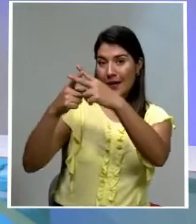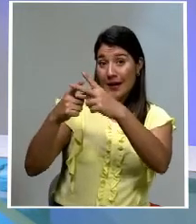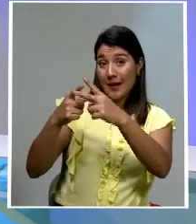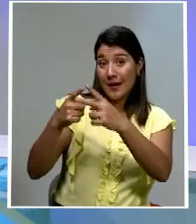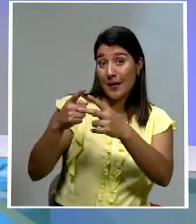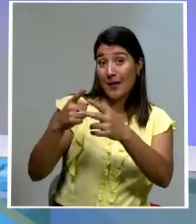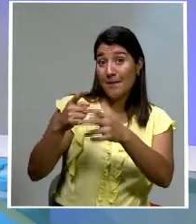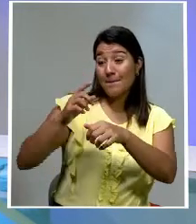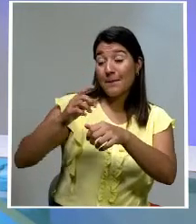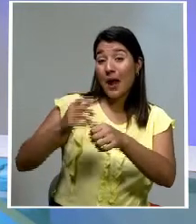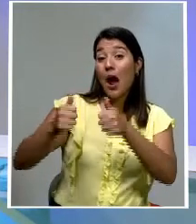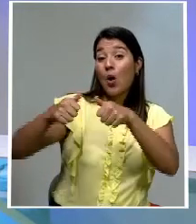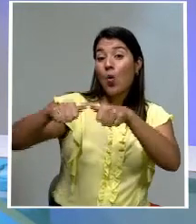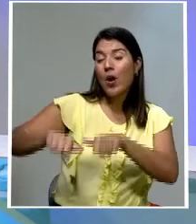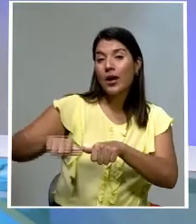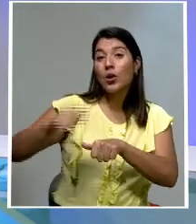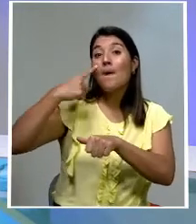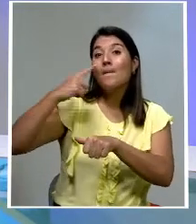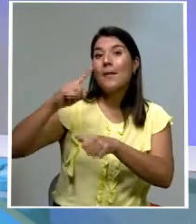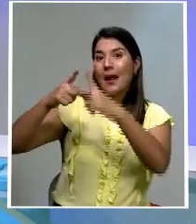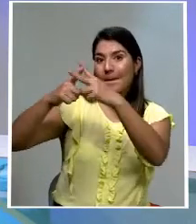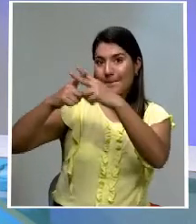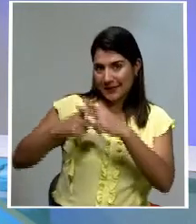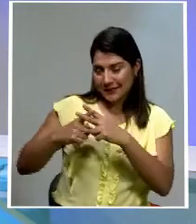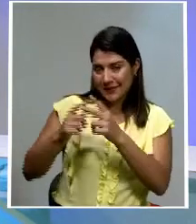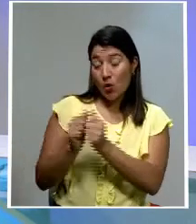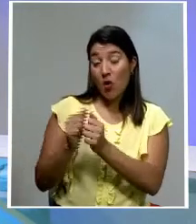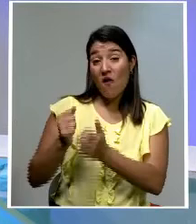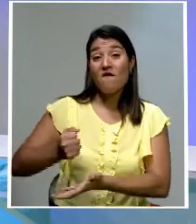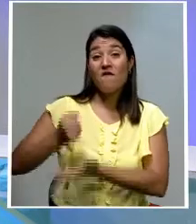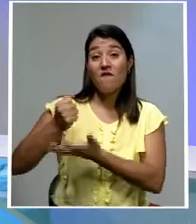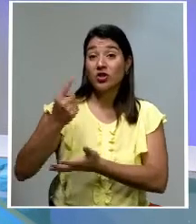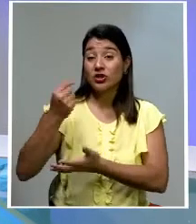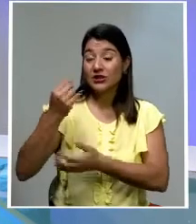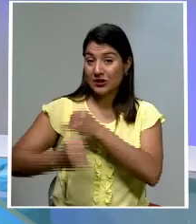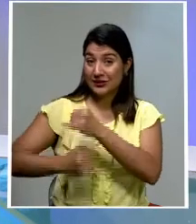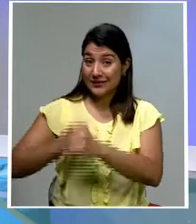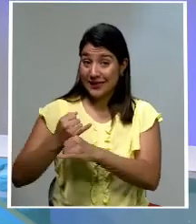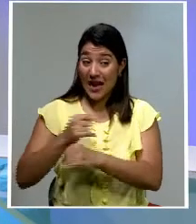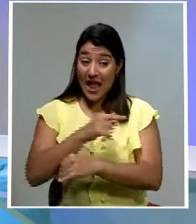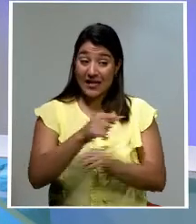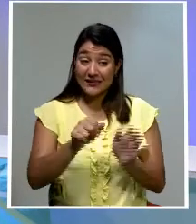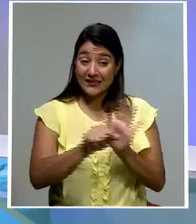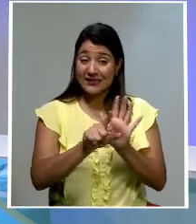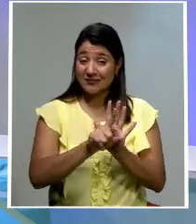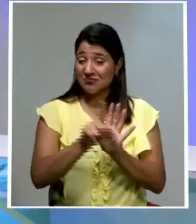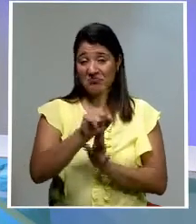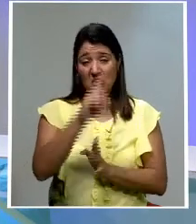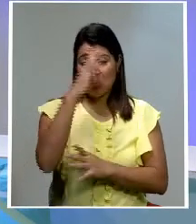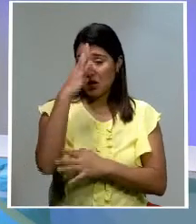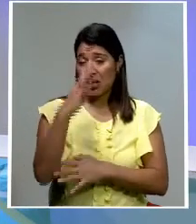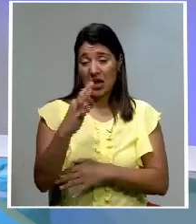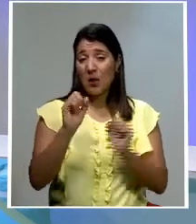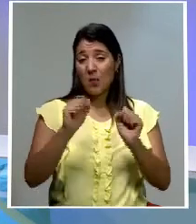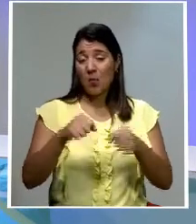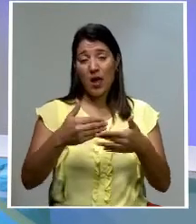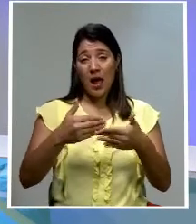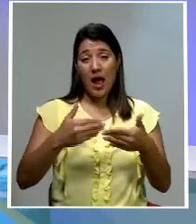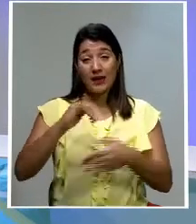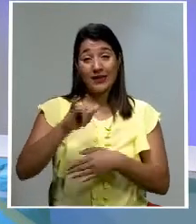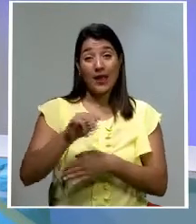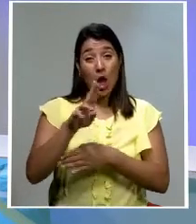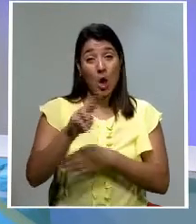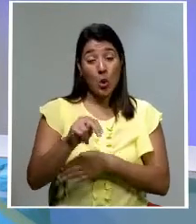Monetario Internacional no llegará a ejecutarse antes de junio, el jerarca de Hacienda considera que aún hay mucho tiempo